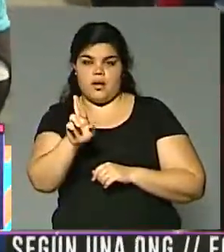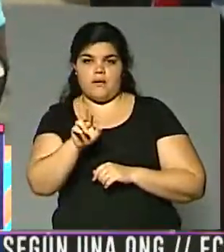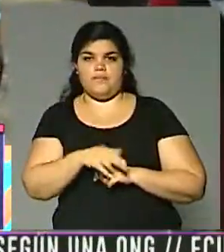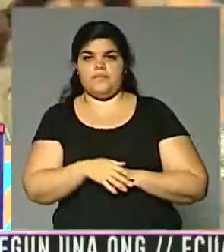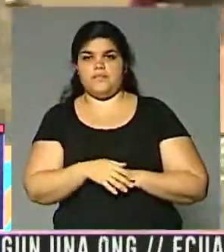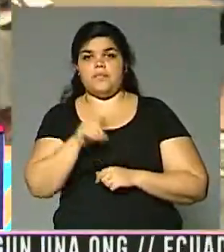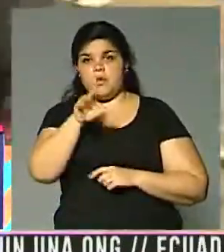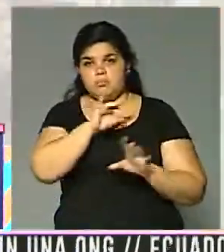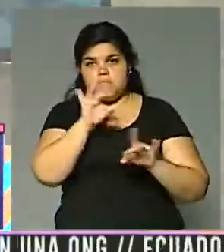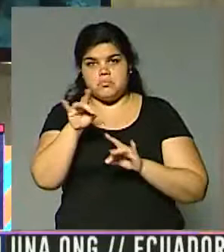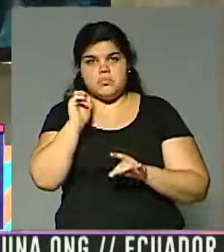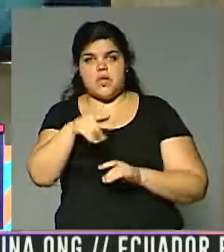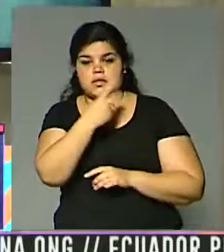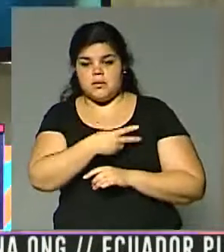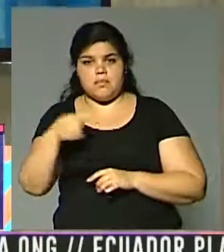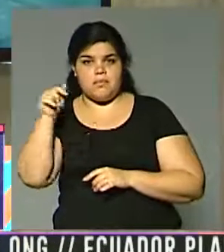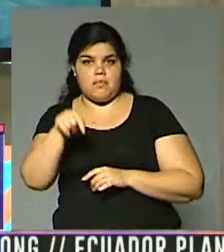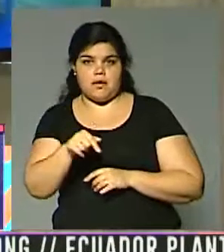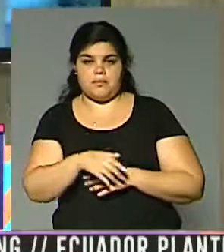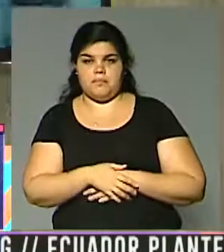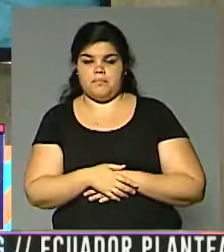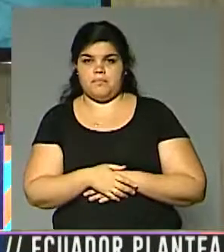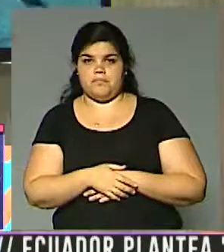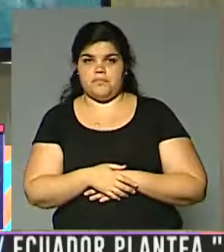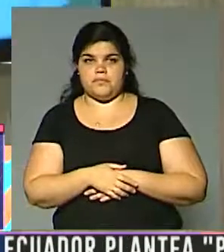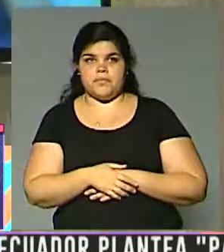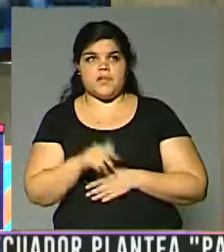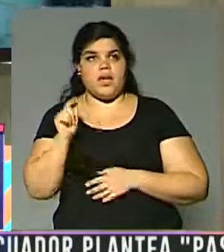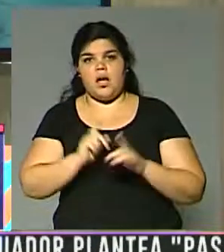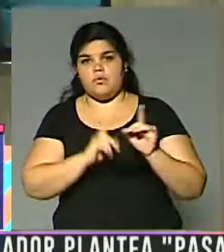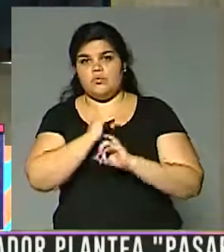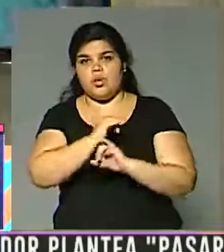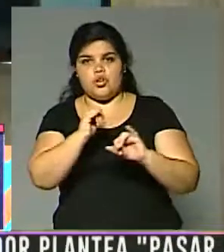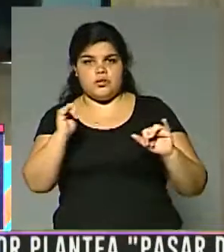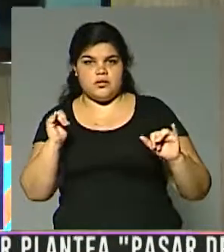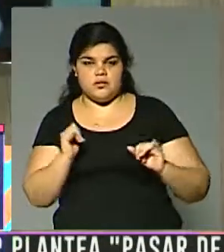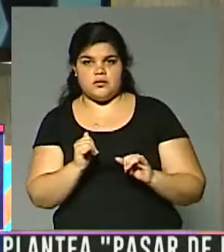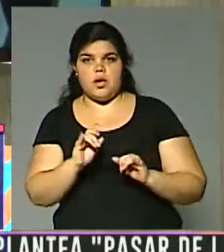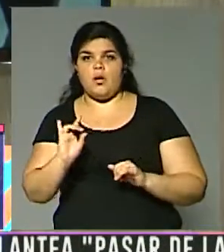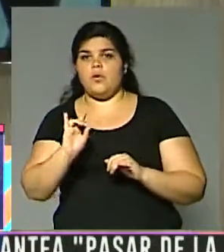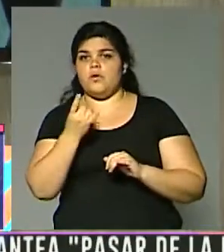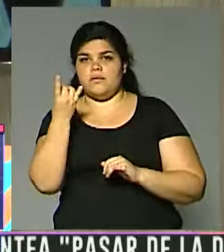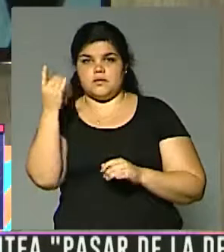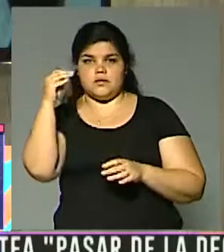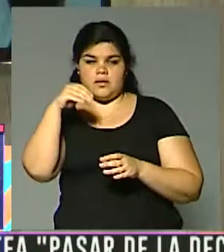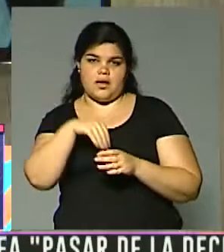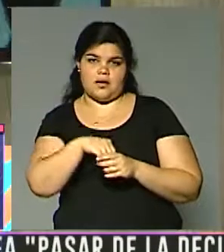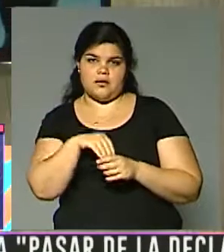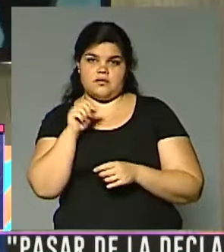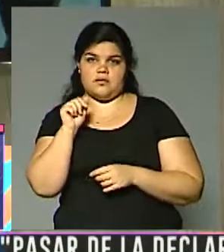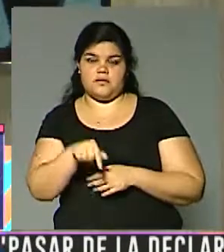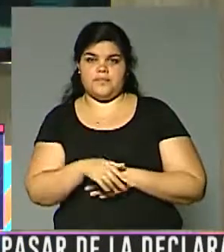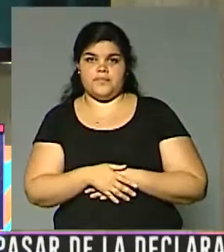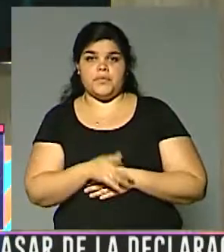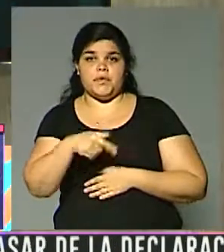para esta semana y este fin de semana estas fueron algunas de las noticias universitarias de esta semana recuerden que